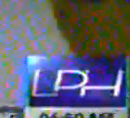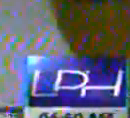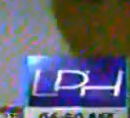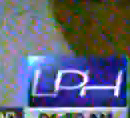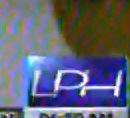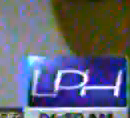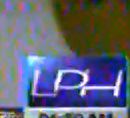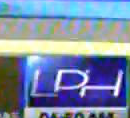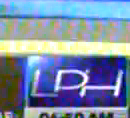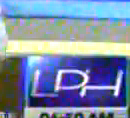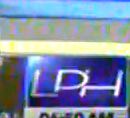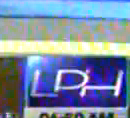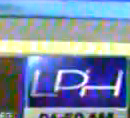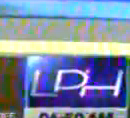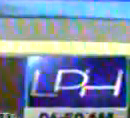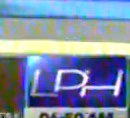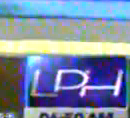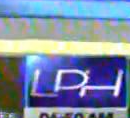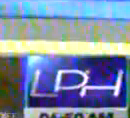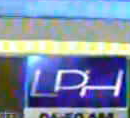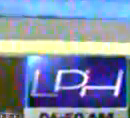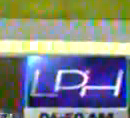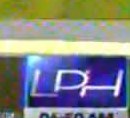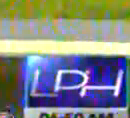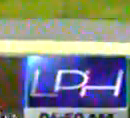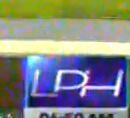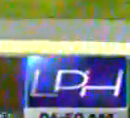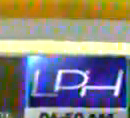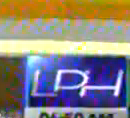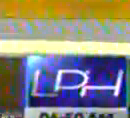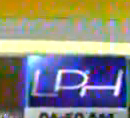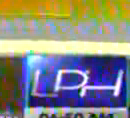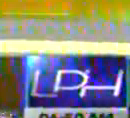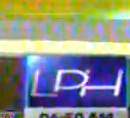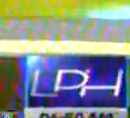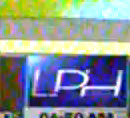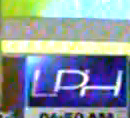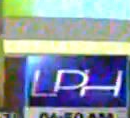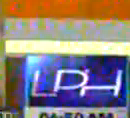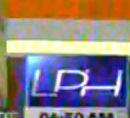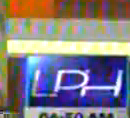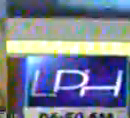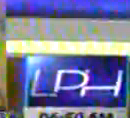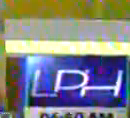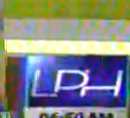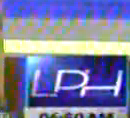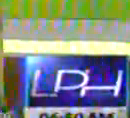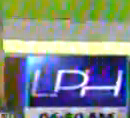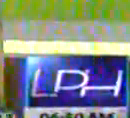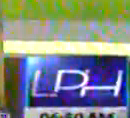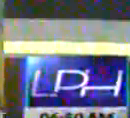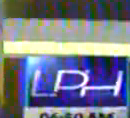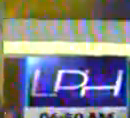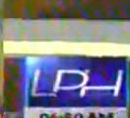Hernán, cuéntanos. Sí, fíjese, y aquí entra un poquito para reforzar o acompañar lo que está diciendo Jacqueline